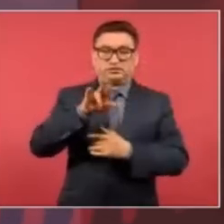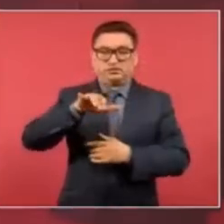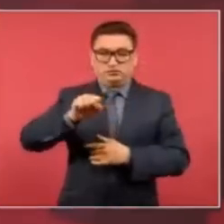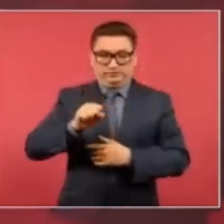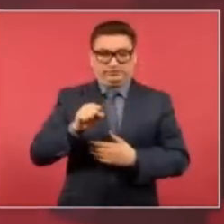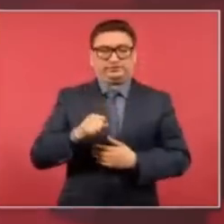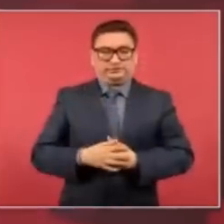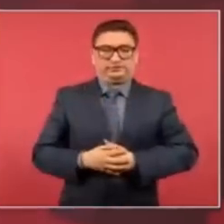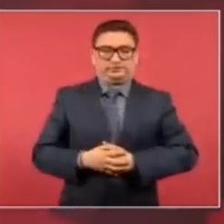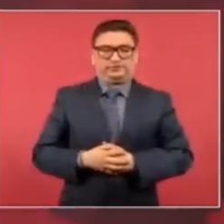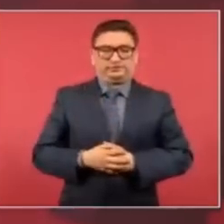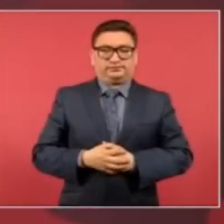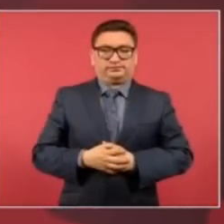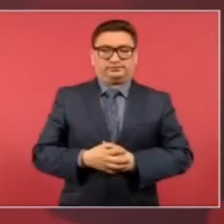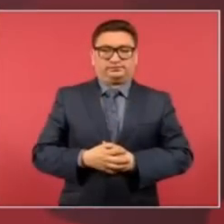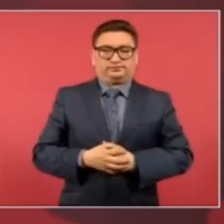que